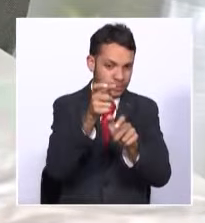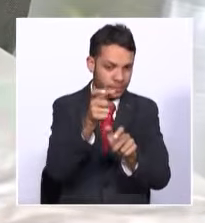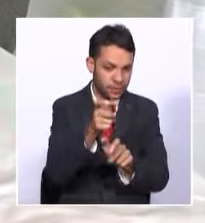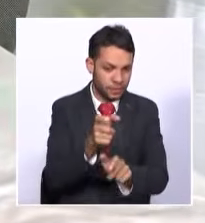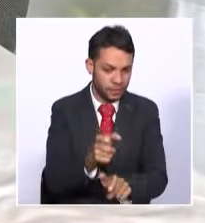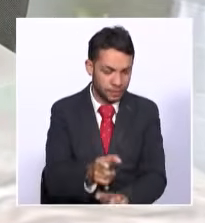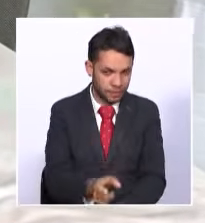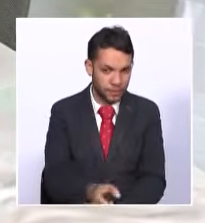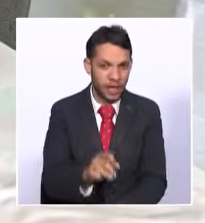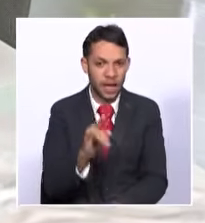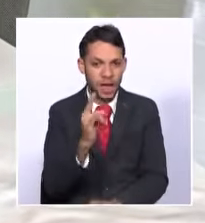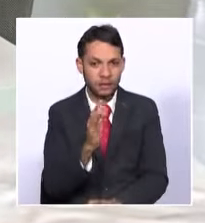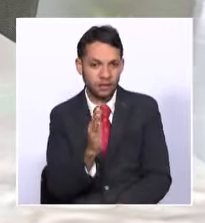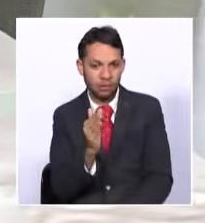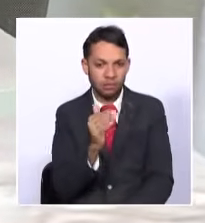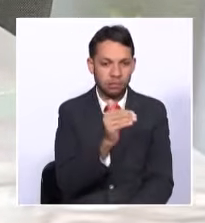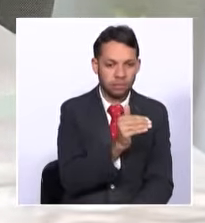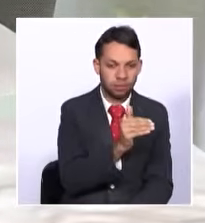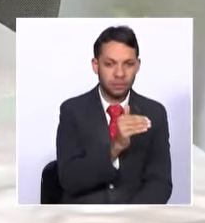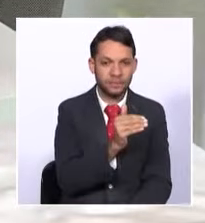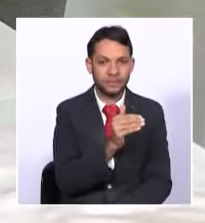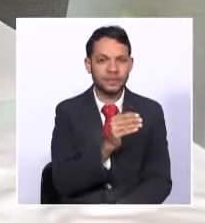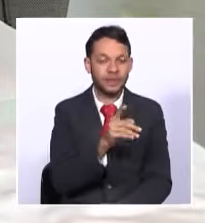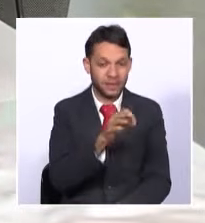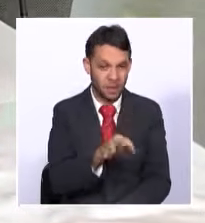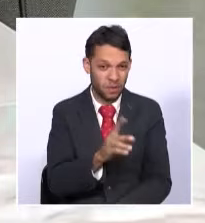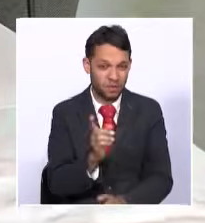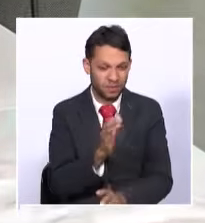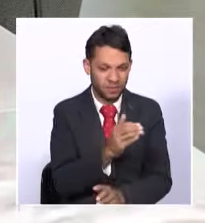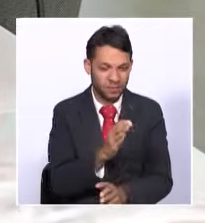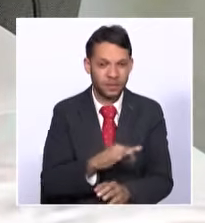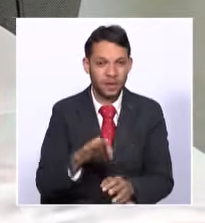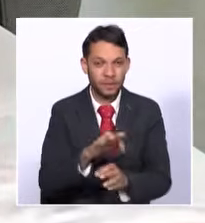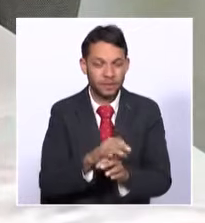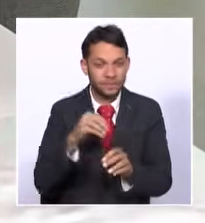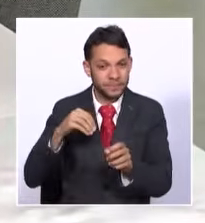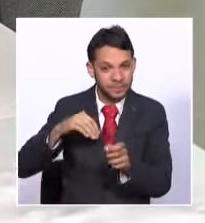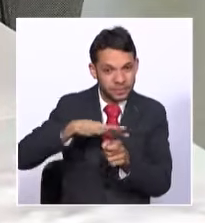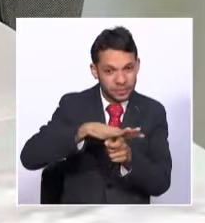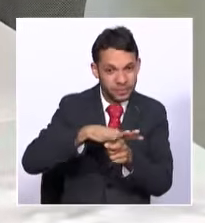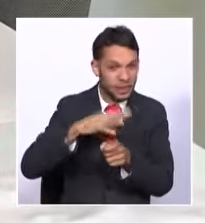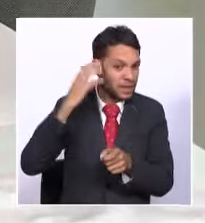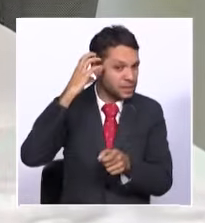esta desviación, los nervios que salen por acá,